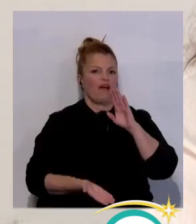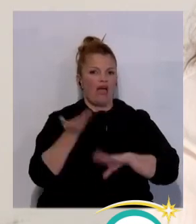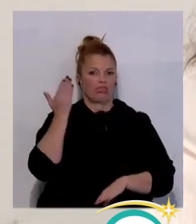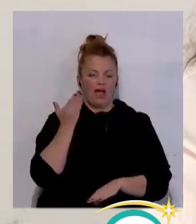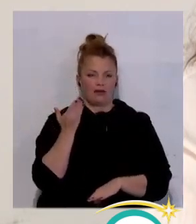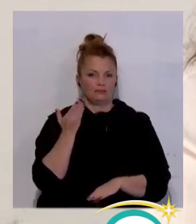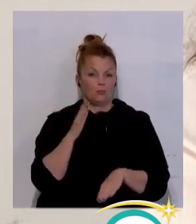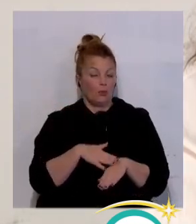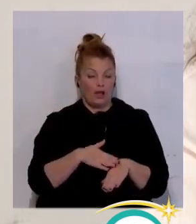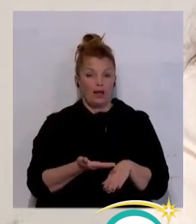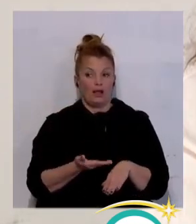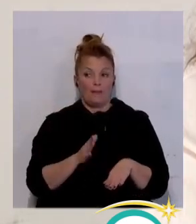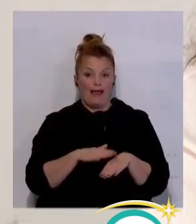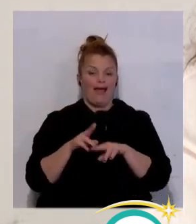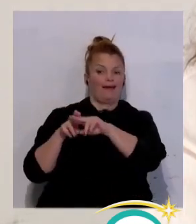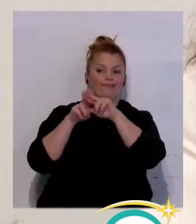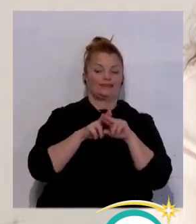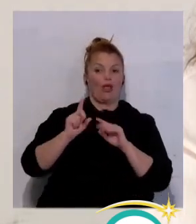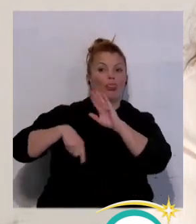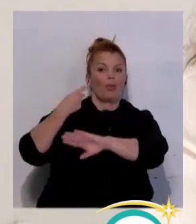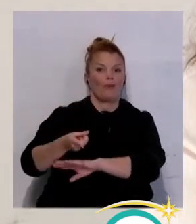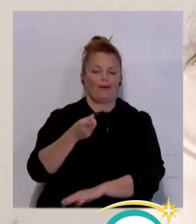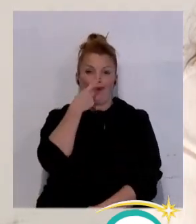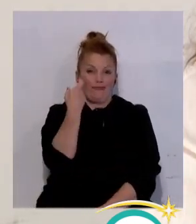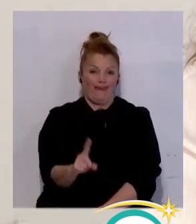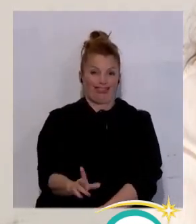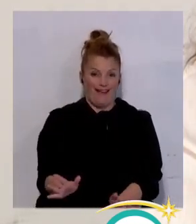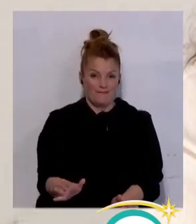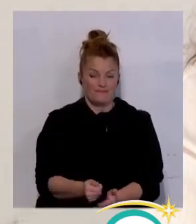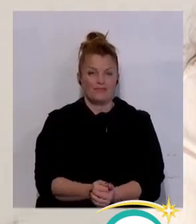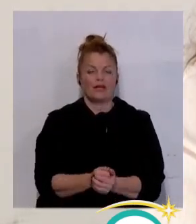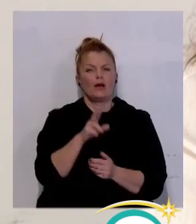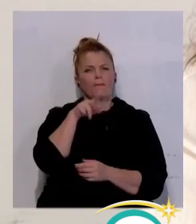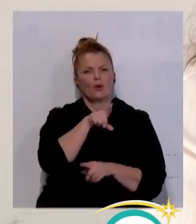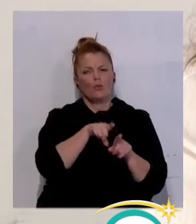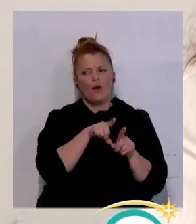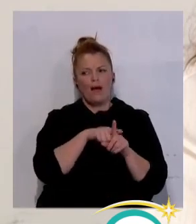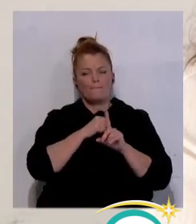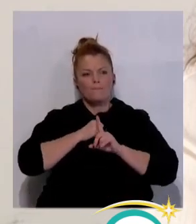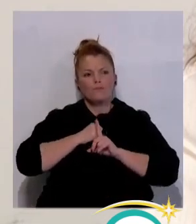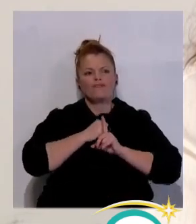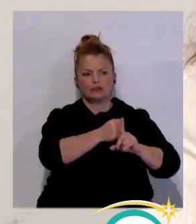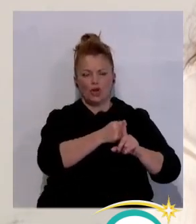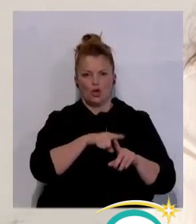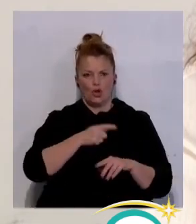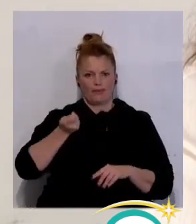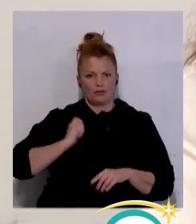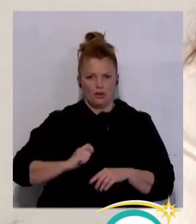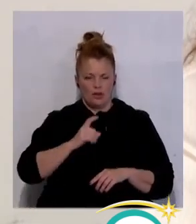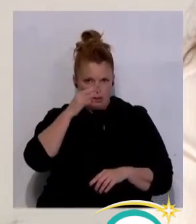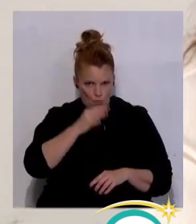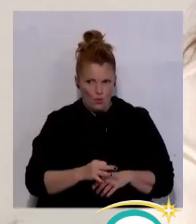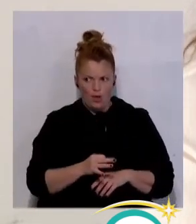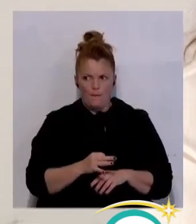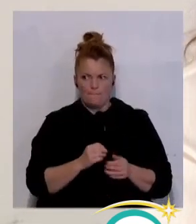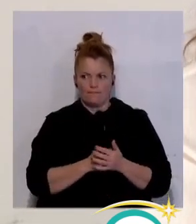¿Por qué? Porque así no se revisan. ¿De acuerdo? Eso es una presión al profesional que seguro